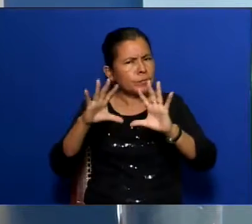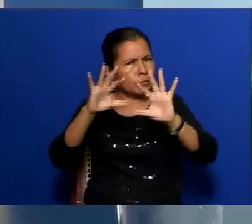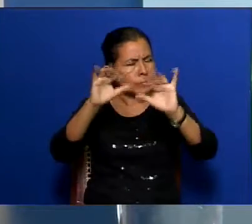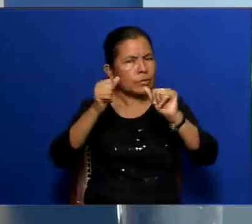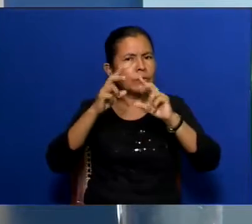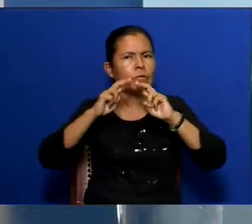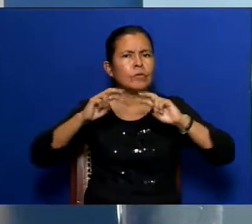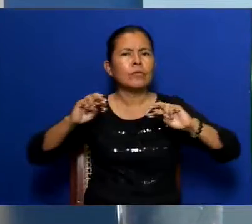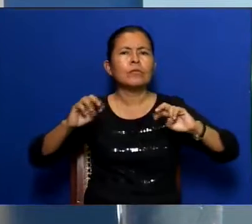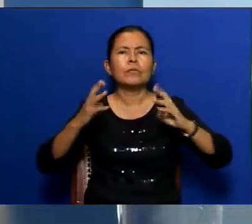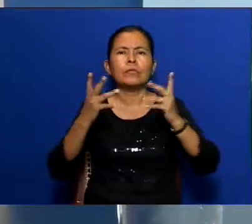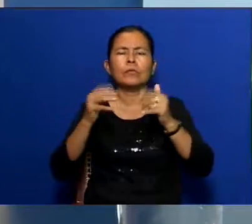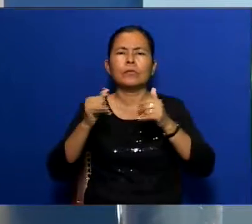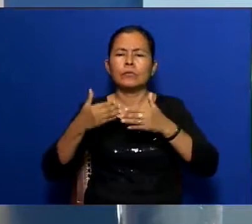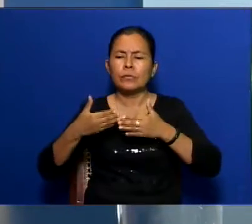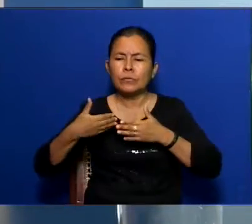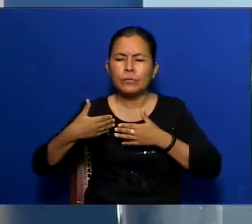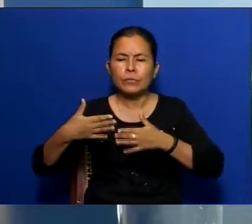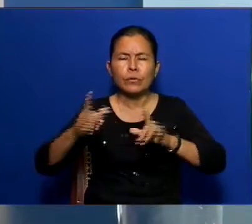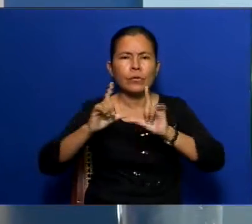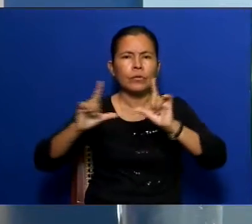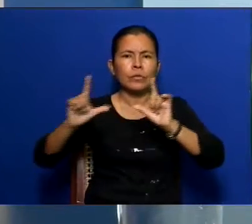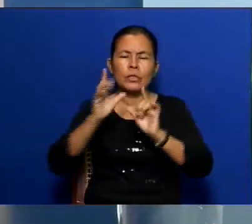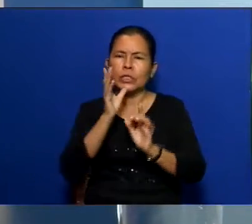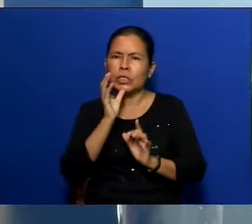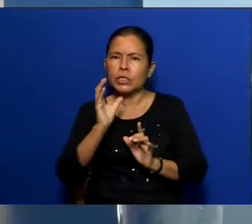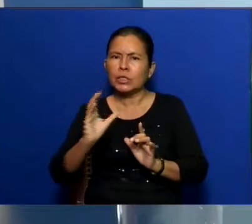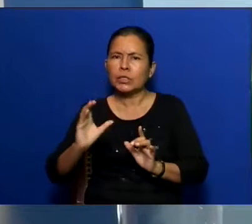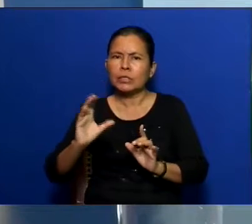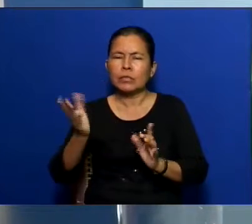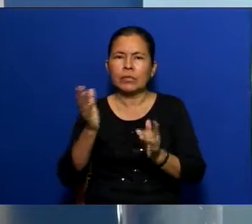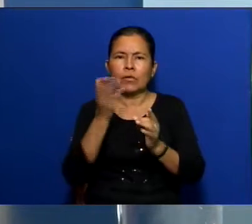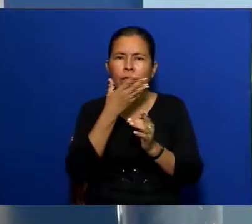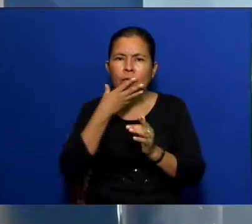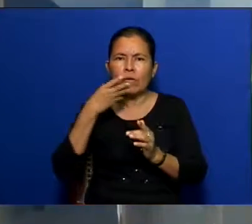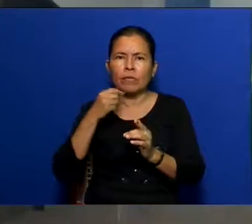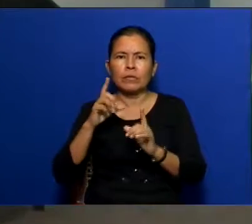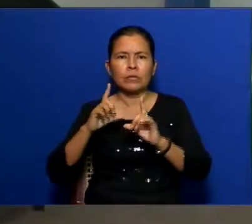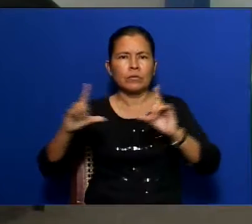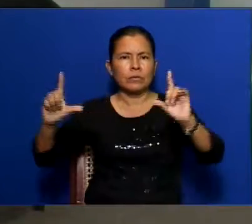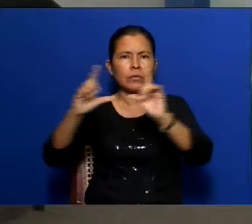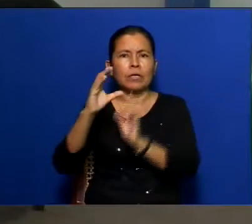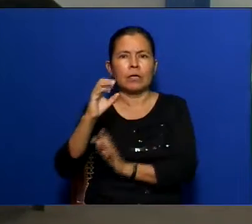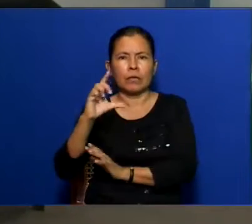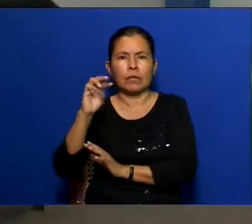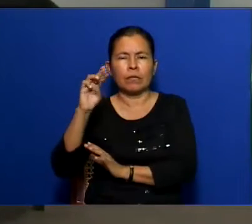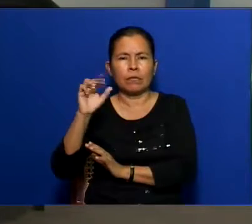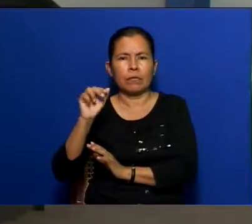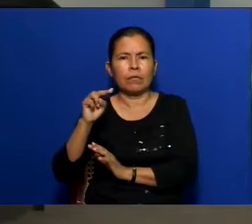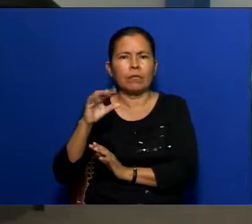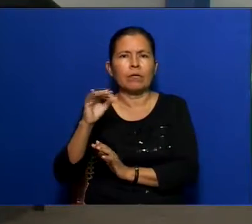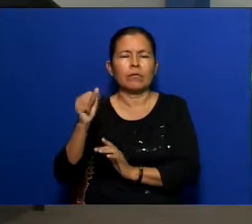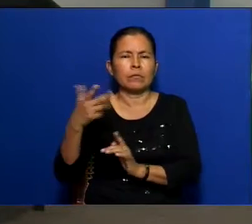la Clínica Forense para la Niñez y la Adolescencia, Víctimas de Violencia? Bueno,